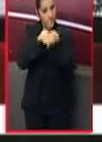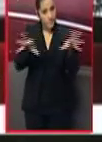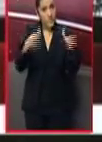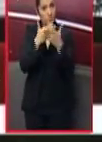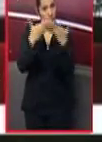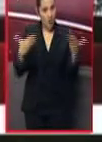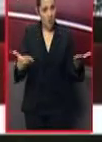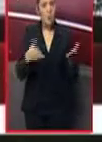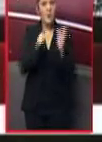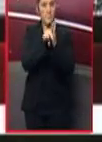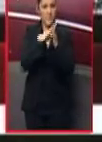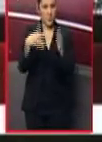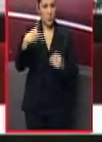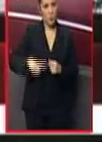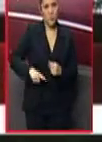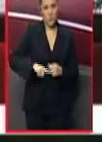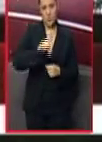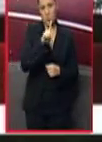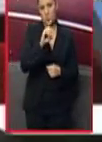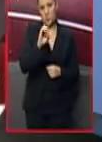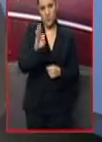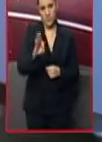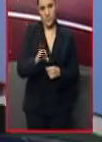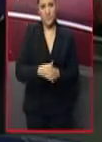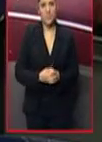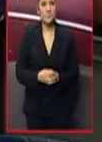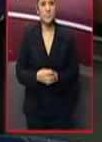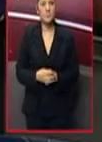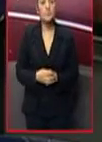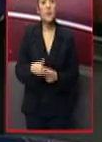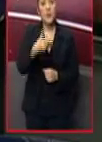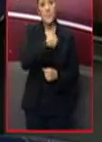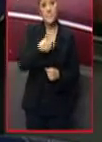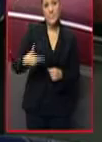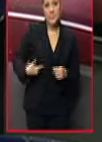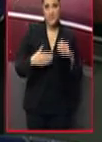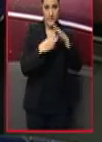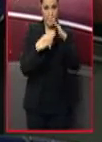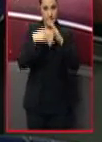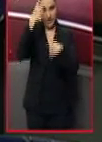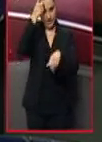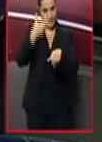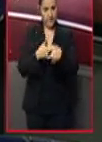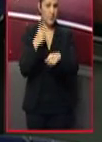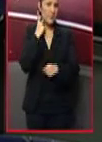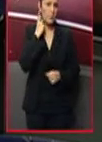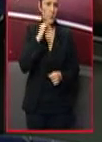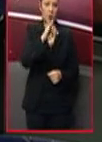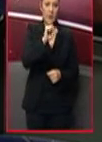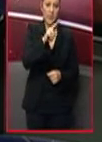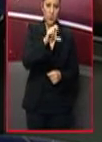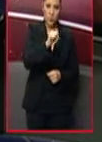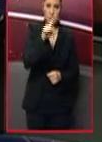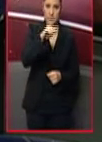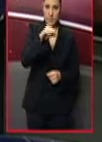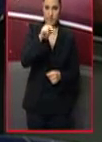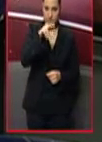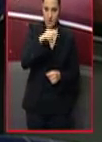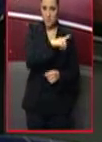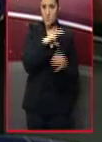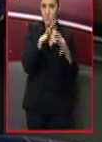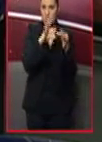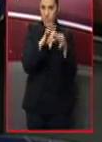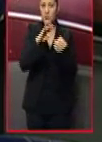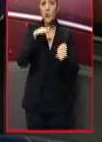el Diario Oficial de la Federación. El presidente de la mesa directiva, Jesús Zambrano Grijalva, emitió la declaratoria de entrada en vigor